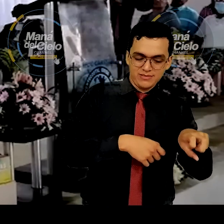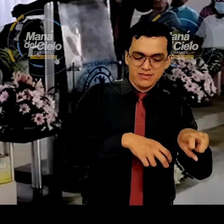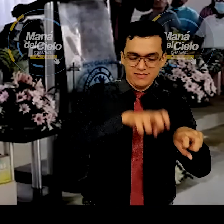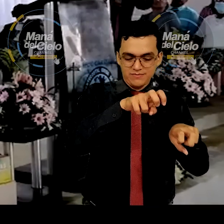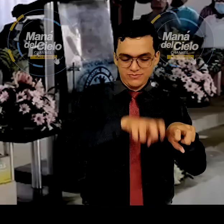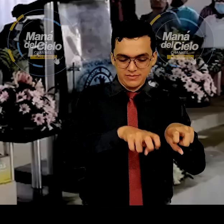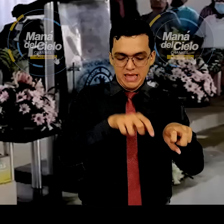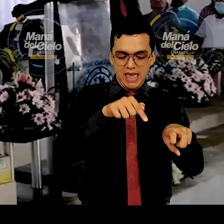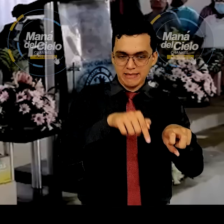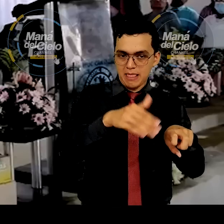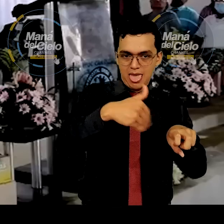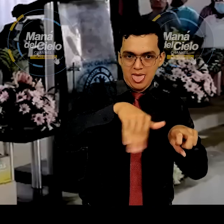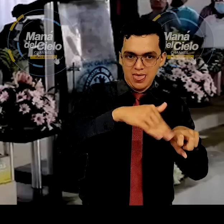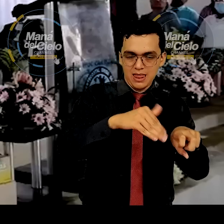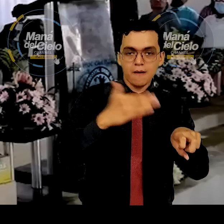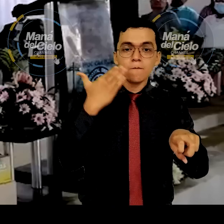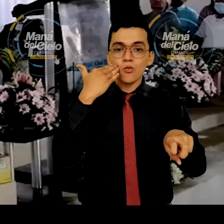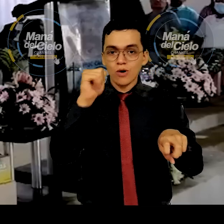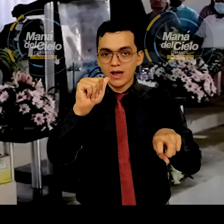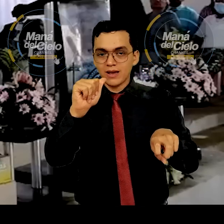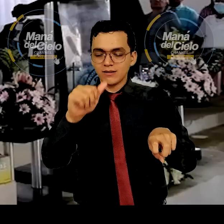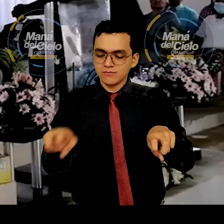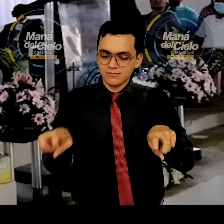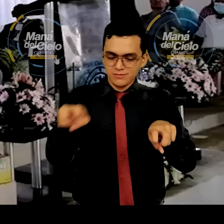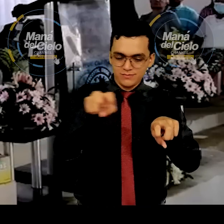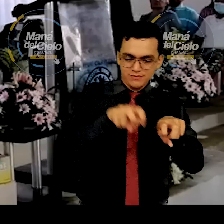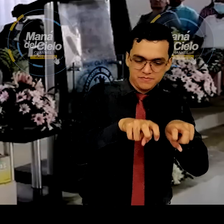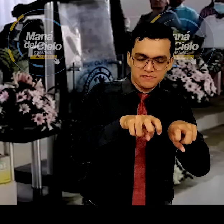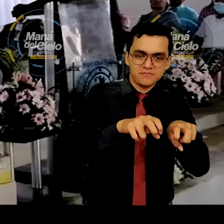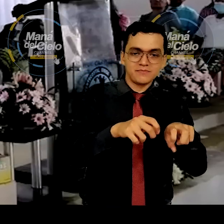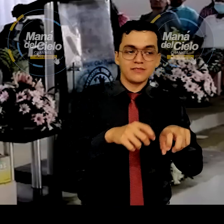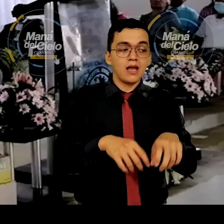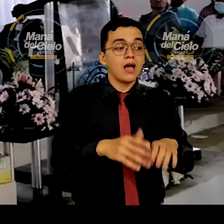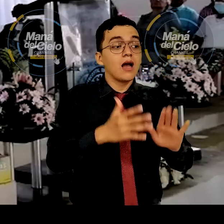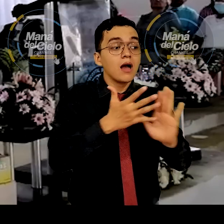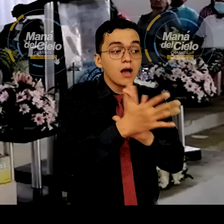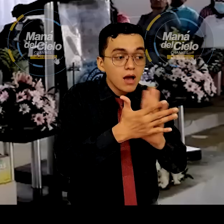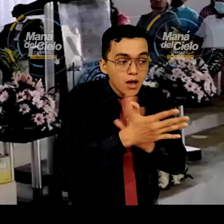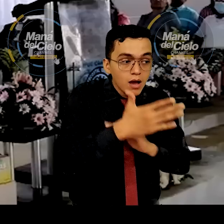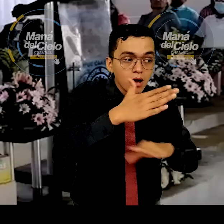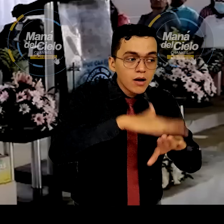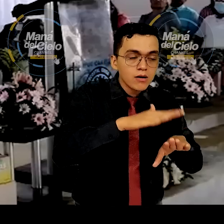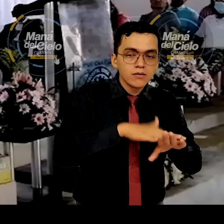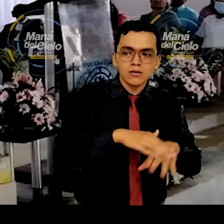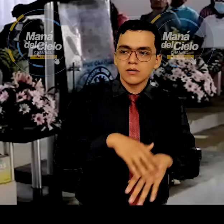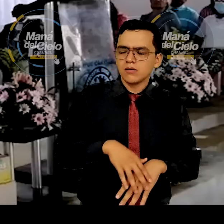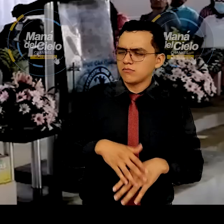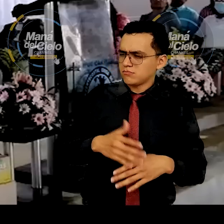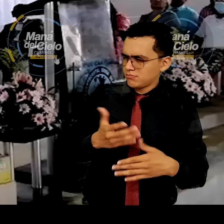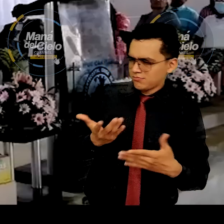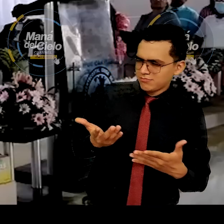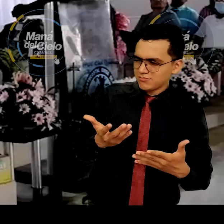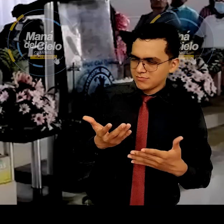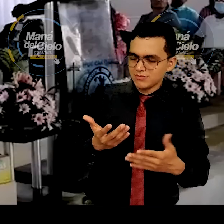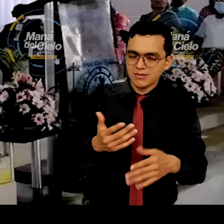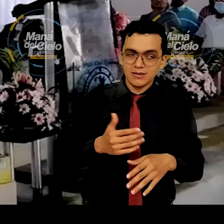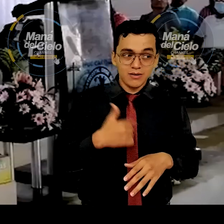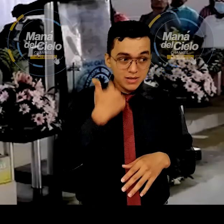Hermano Álvaro, hermana, ya le digo. ¿No me reconoce?